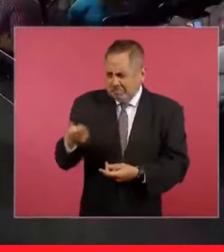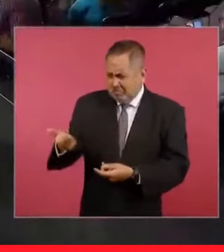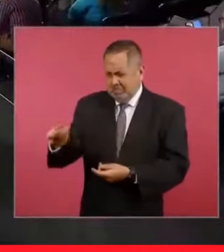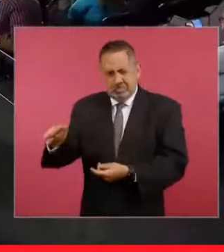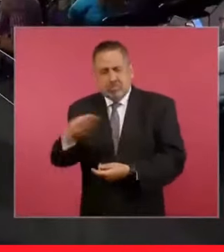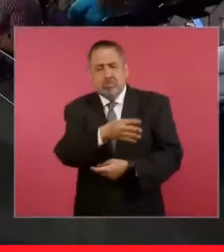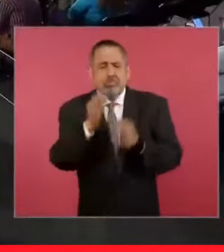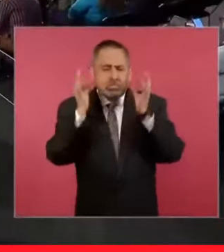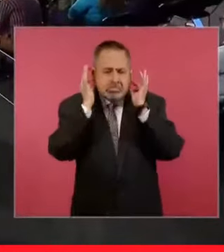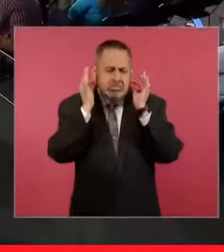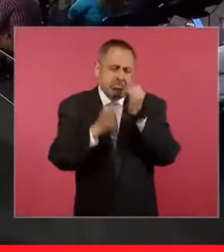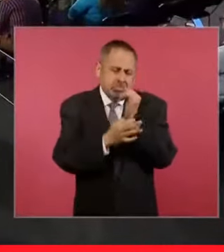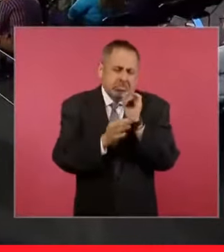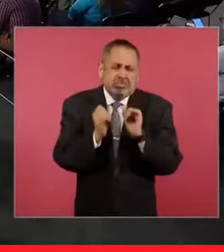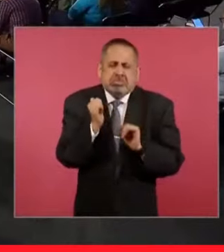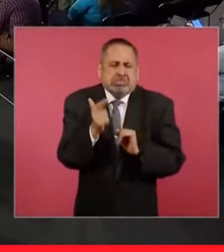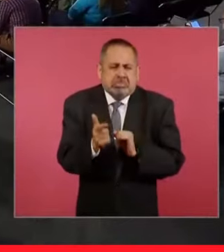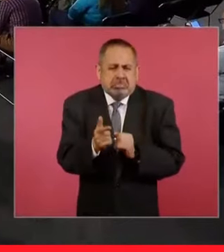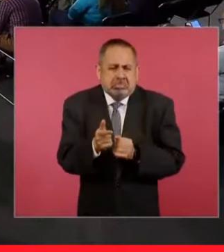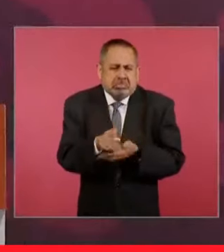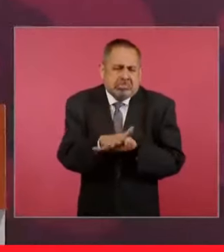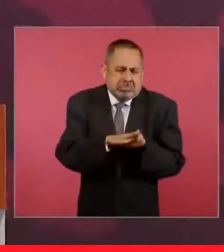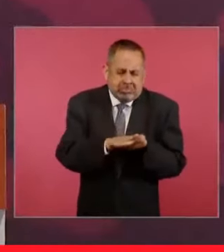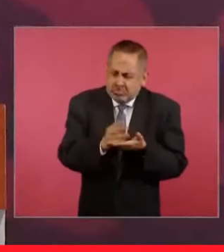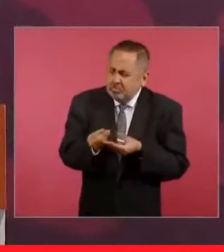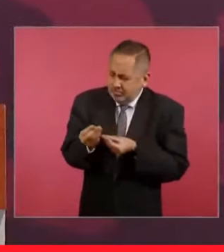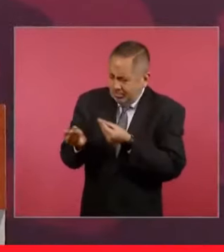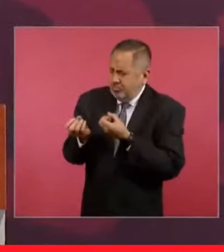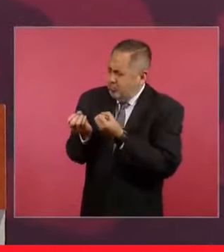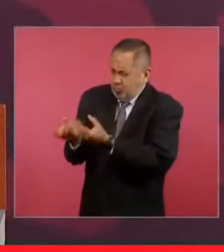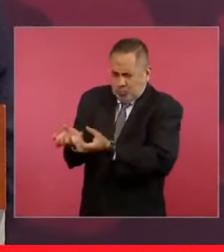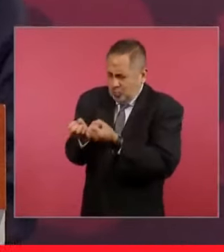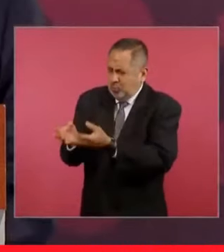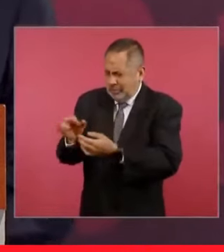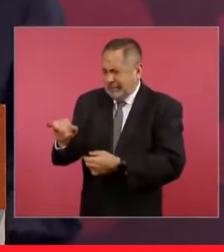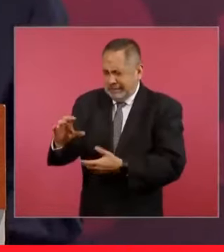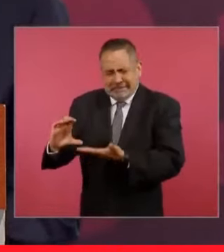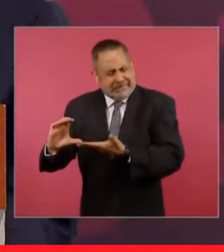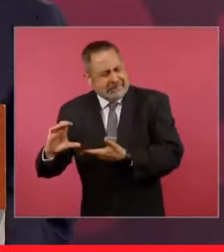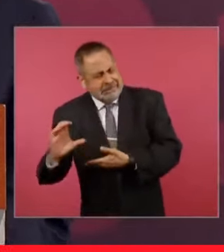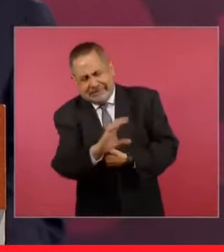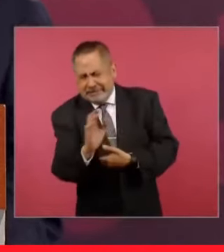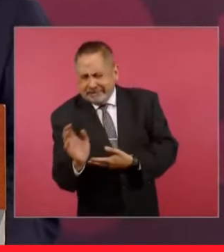alajas que poseían para el pago de las